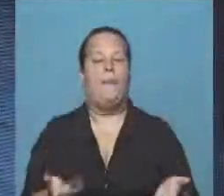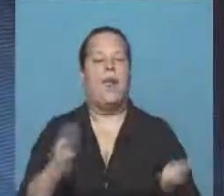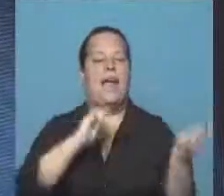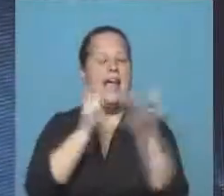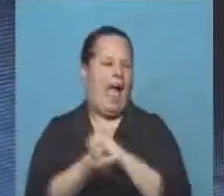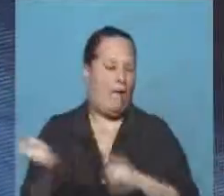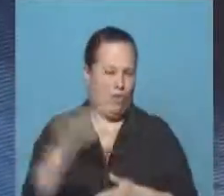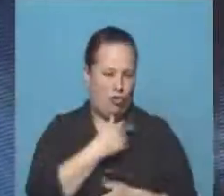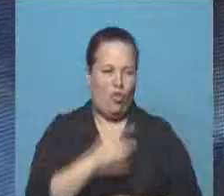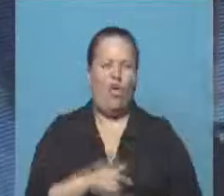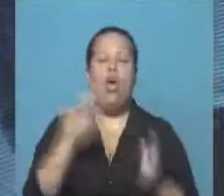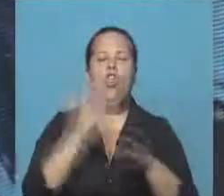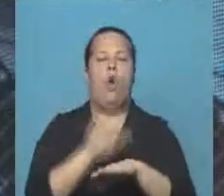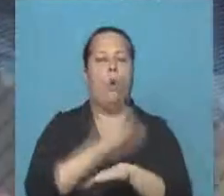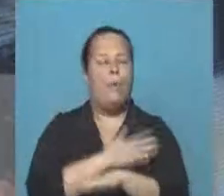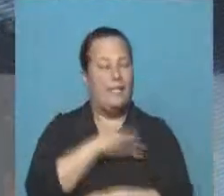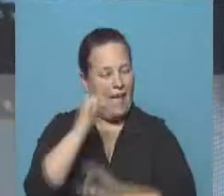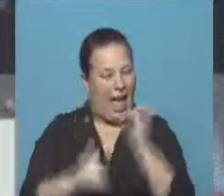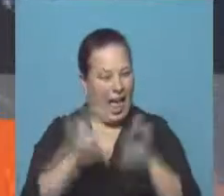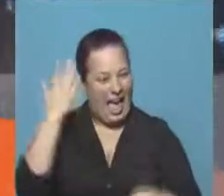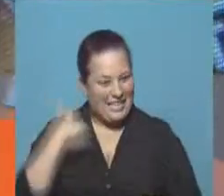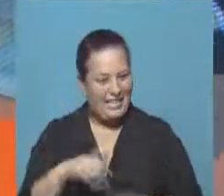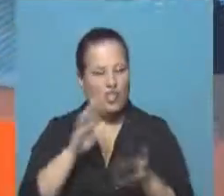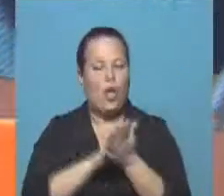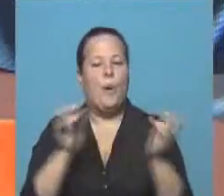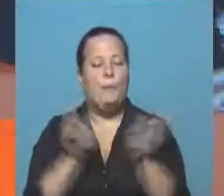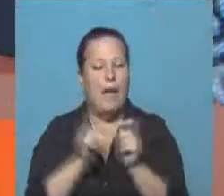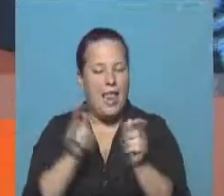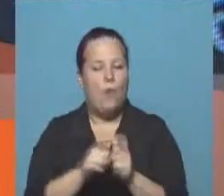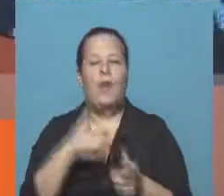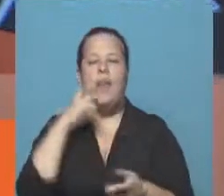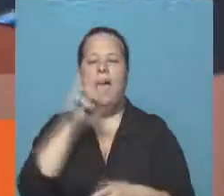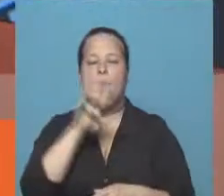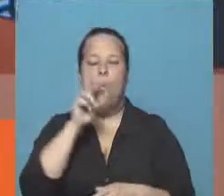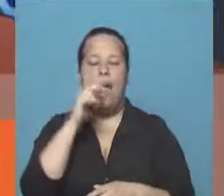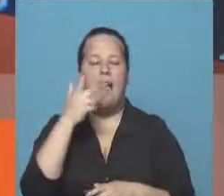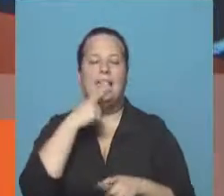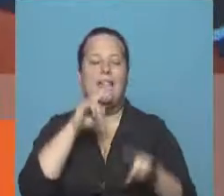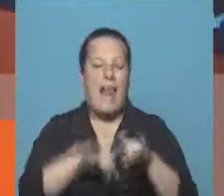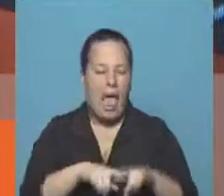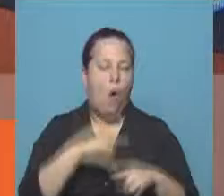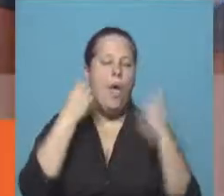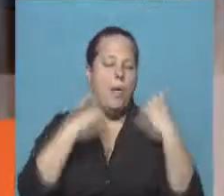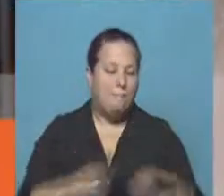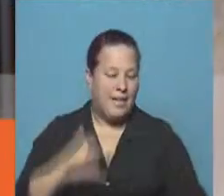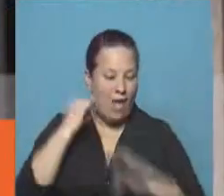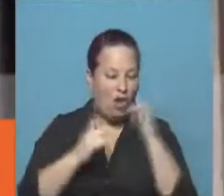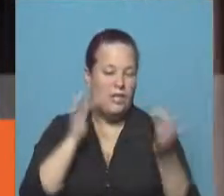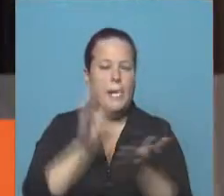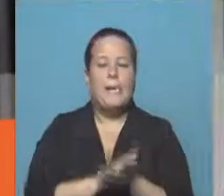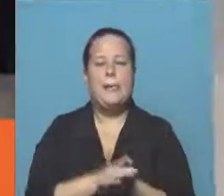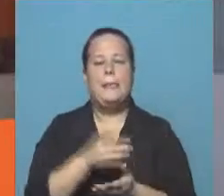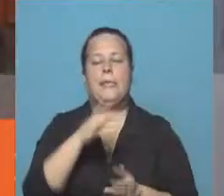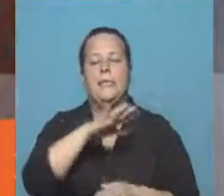la cartelera con un documental. Hemos hablado ayer de esta película de la realizadora de Trelew y arrancamos entonces con